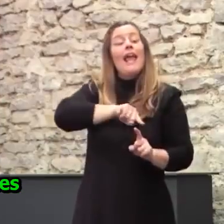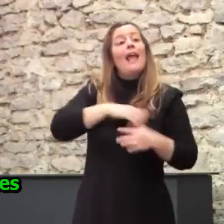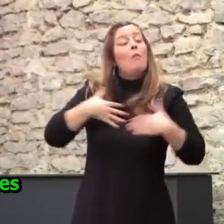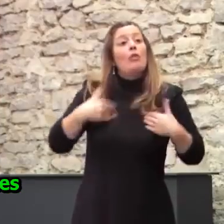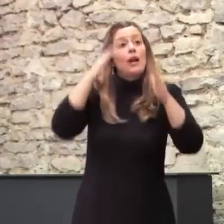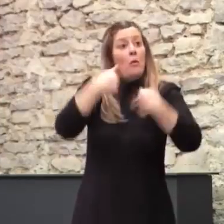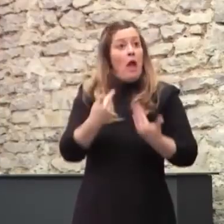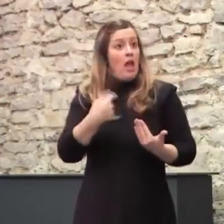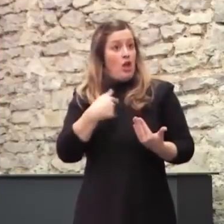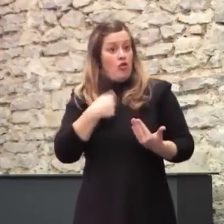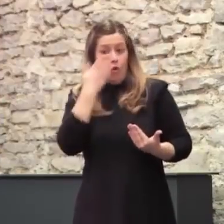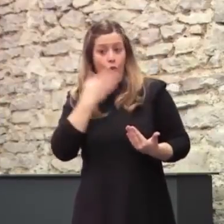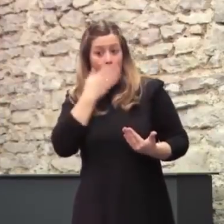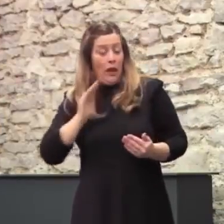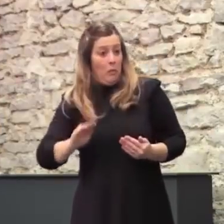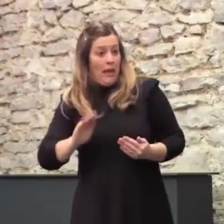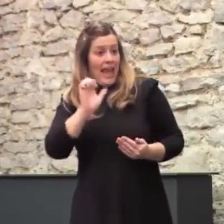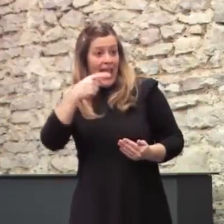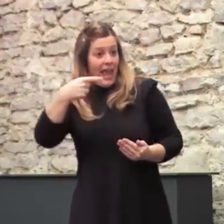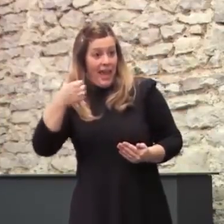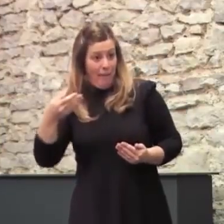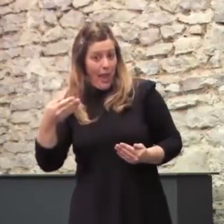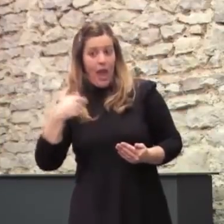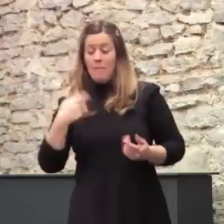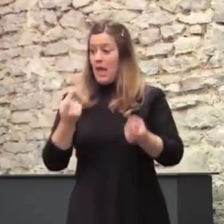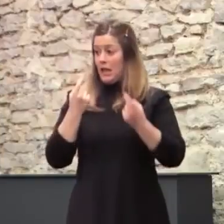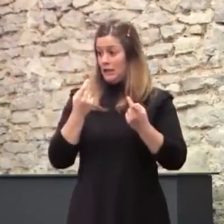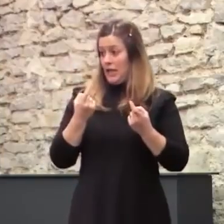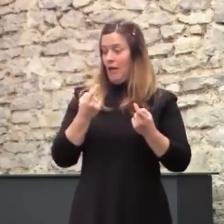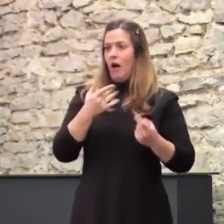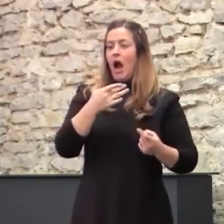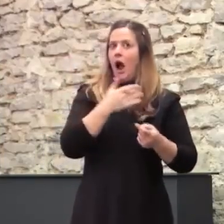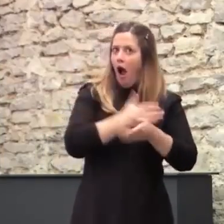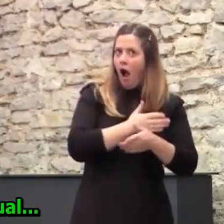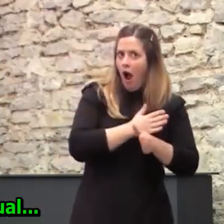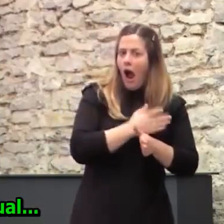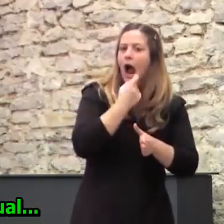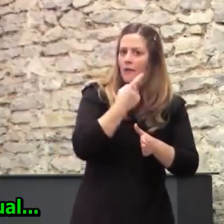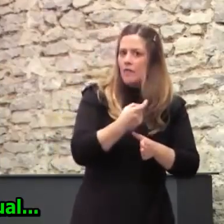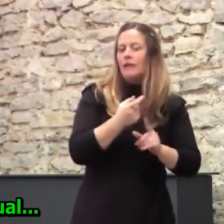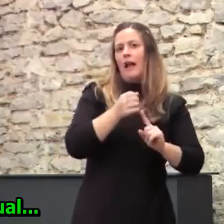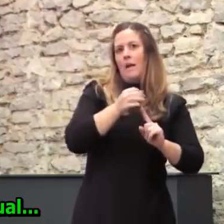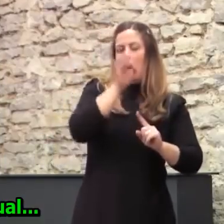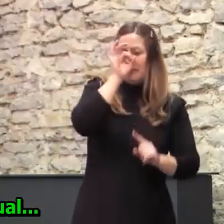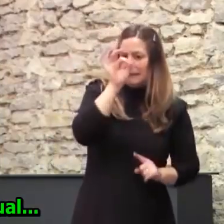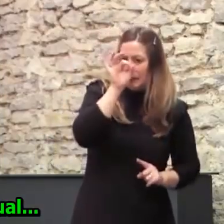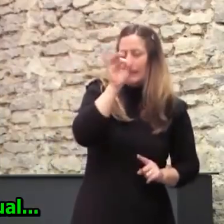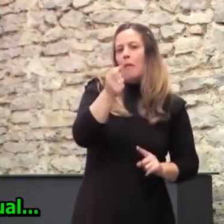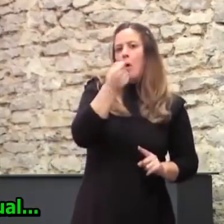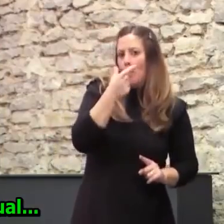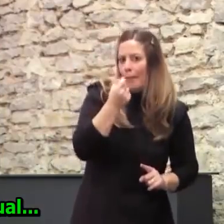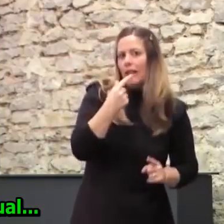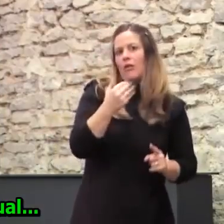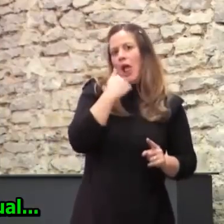colegio, en la EGB, que para hacer amor había que usar preservativo o píldora para evitar el embarazo, las enfermedades